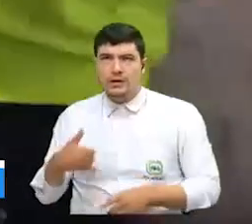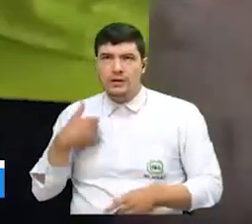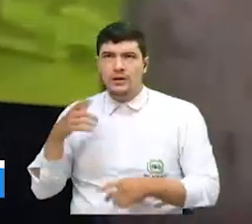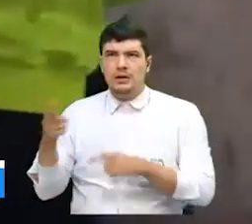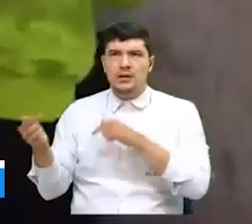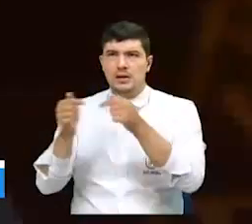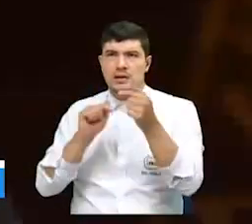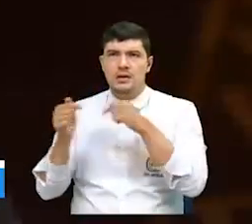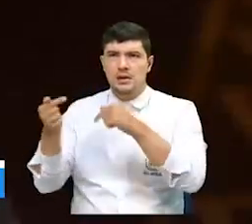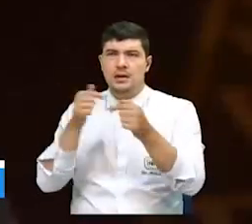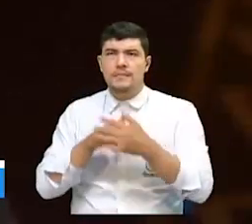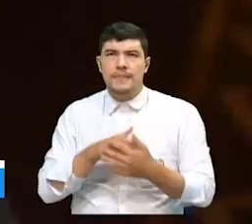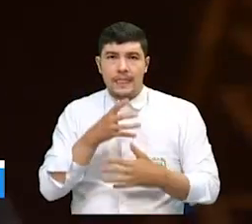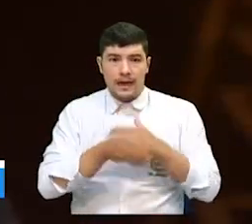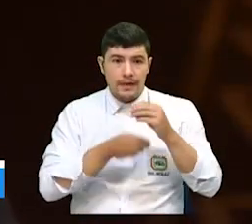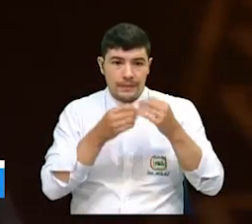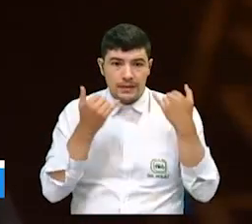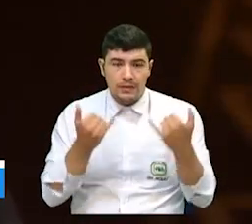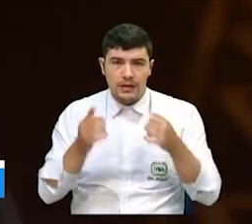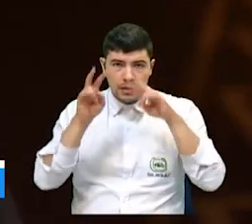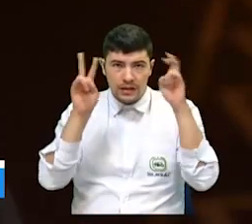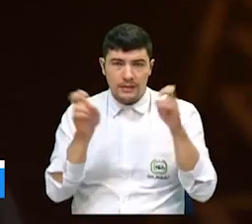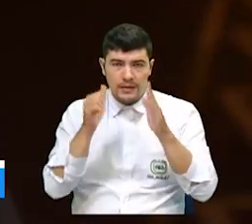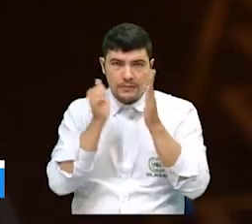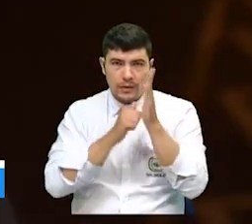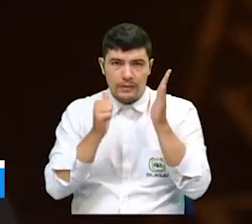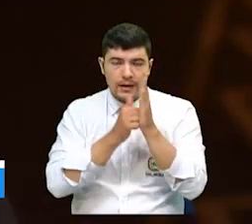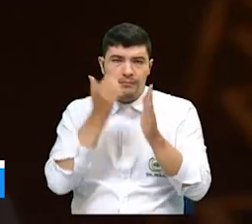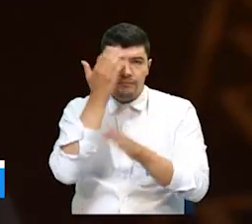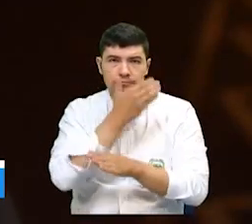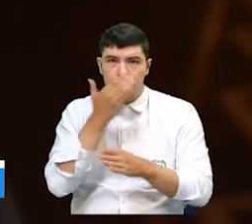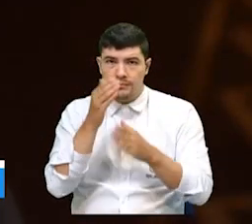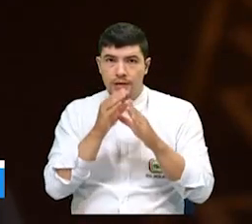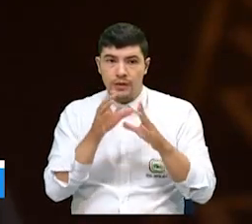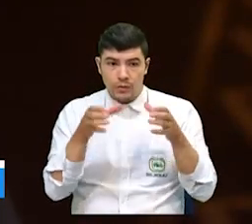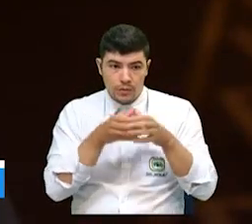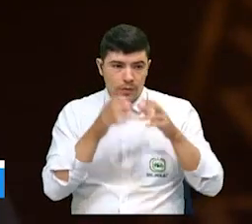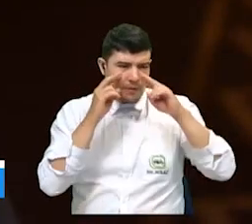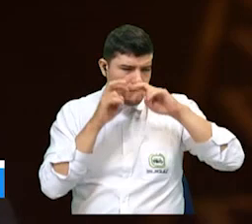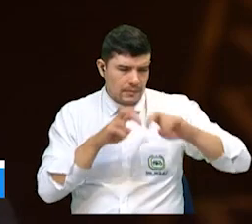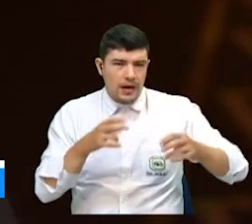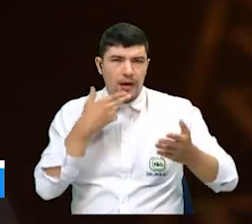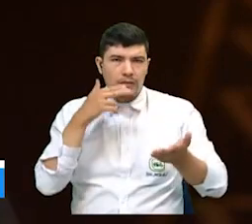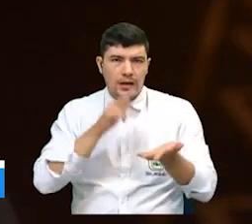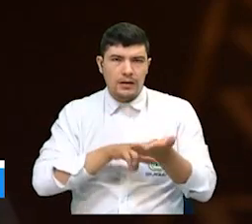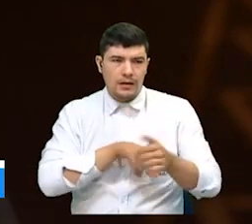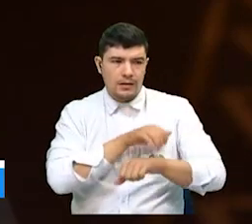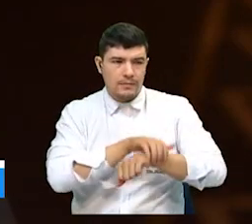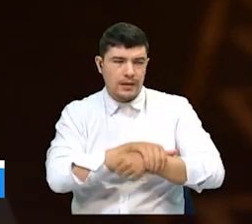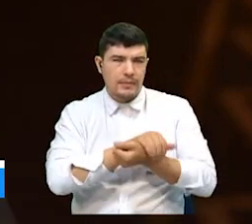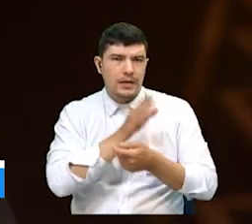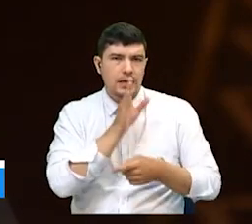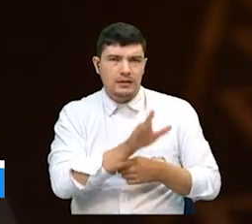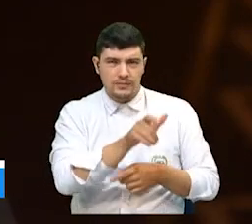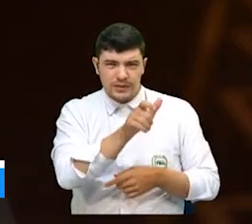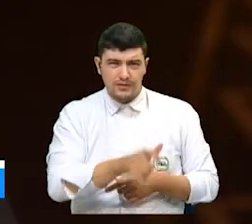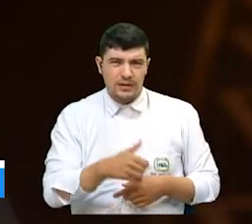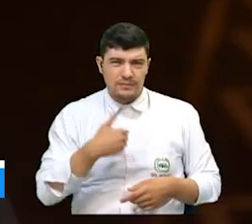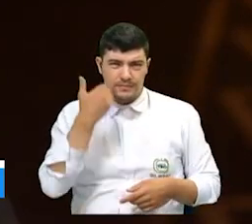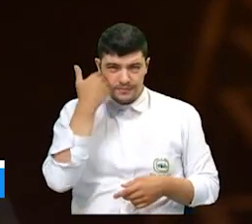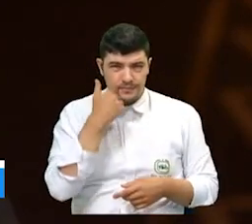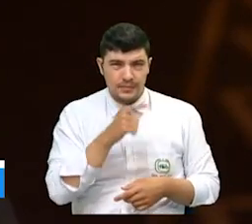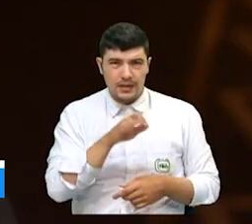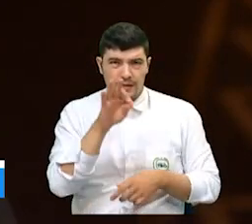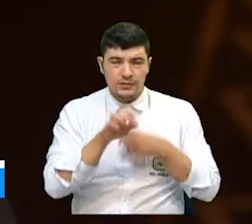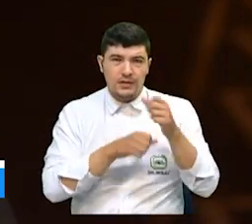medio de una riña. Con el material probatorio recopilado a través de nuestros investigadores, se emitió una orden de captura en contra de este sujeto por los delitos